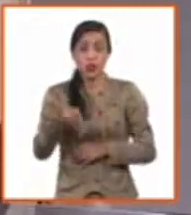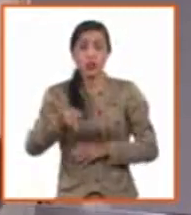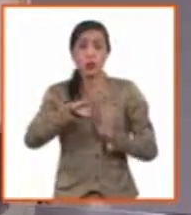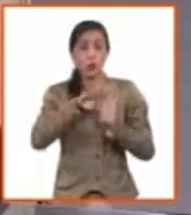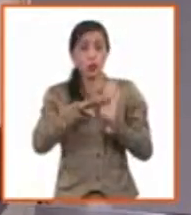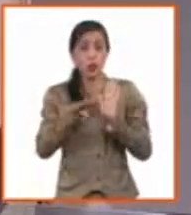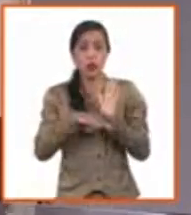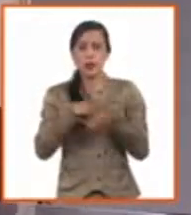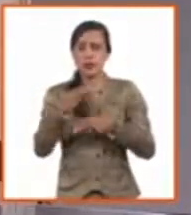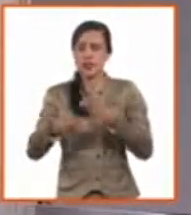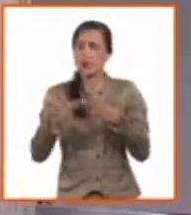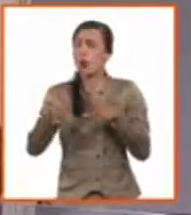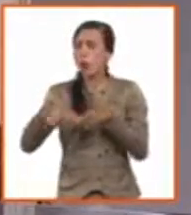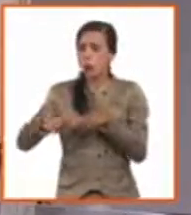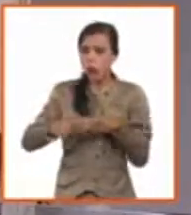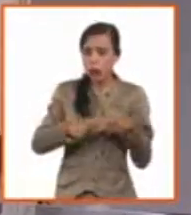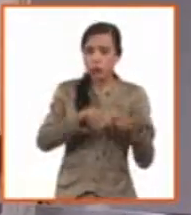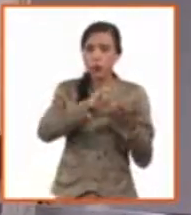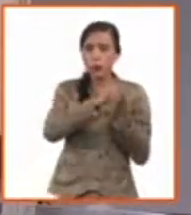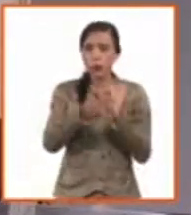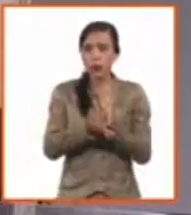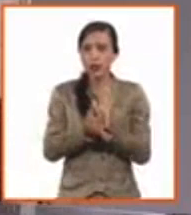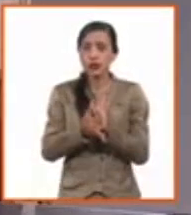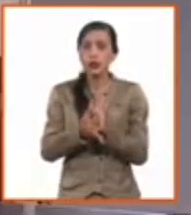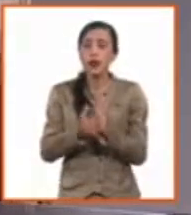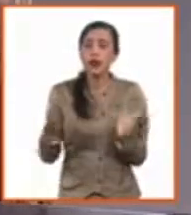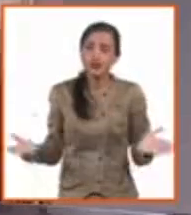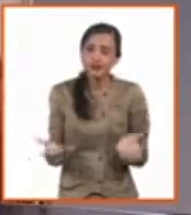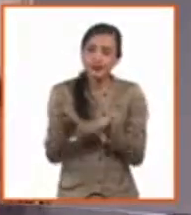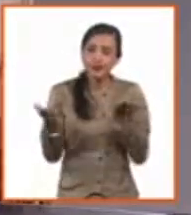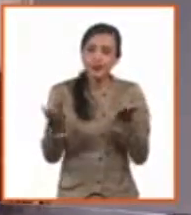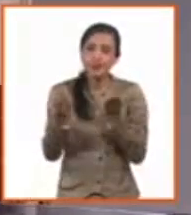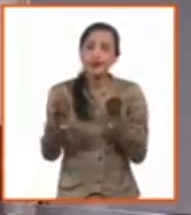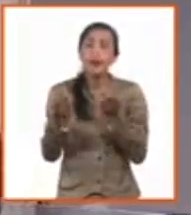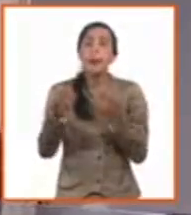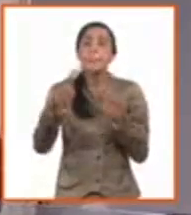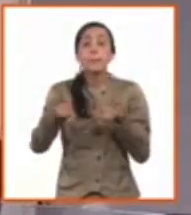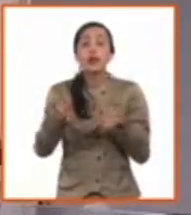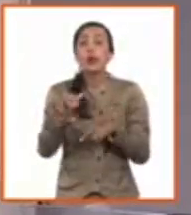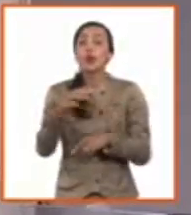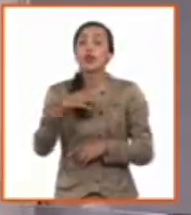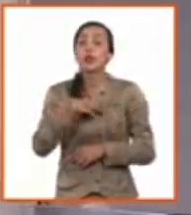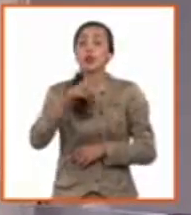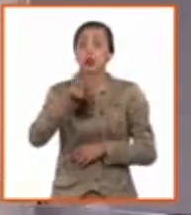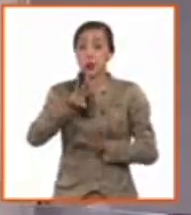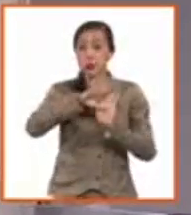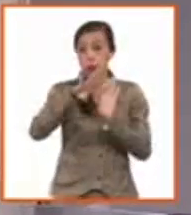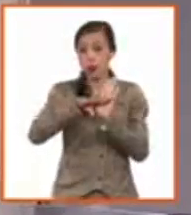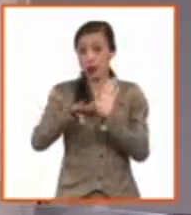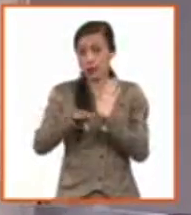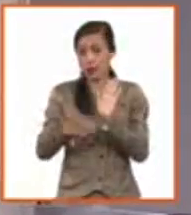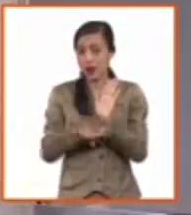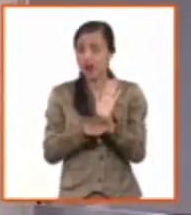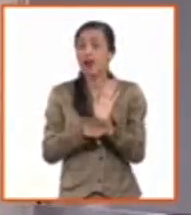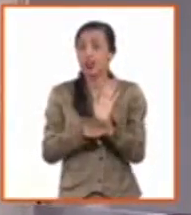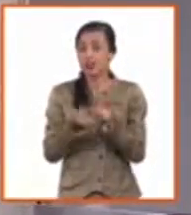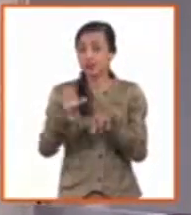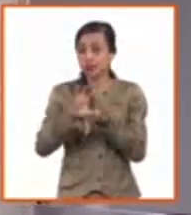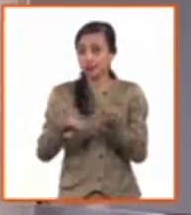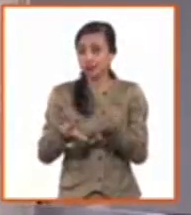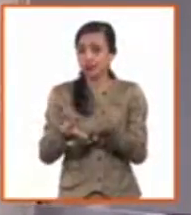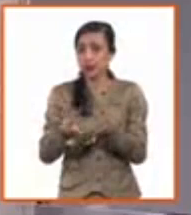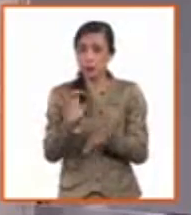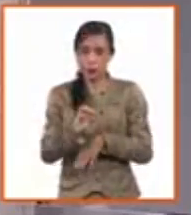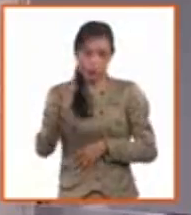amparo de ese programa se desarrollan varios proyectos que tributen el desarrollo de la industria pero además tenemos tres programas sectoriales que son entonces